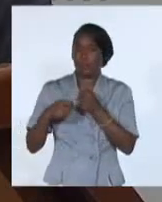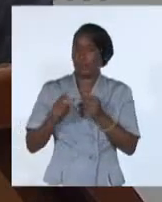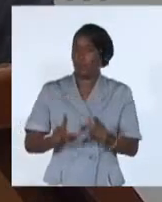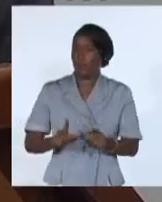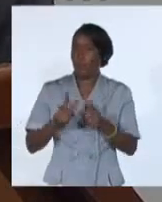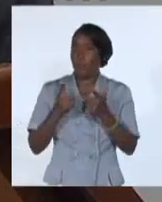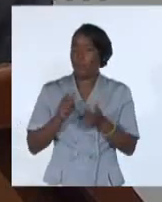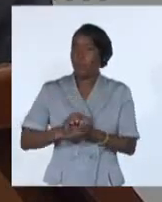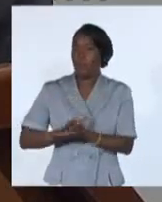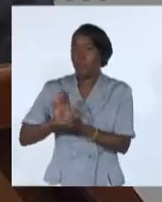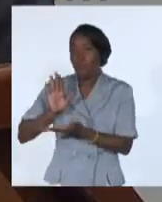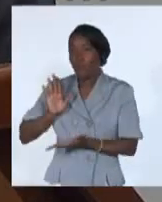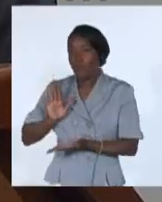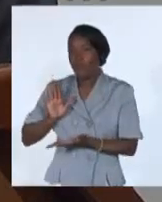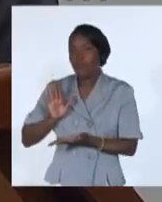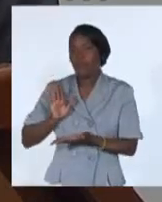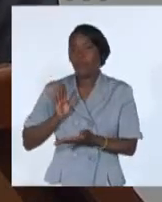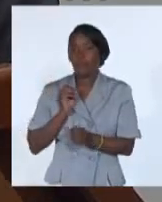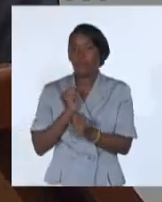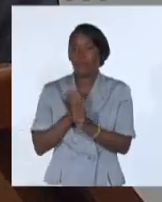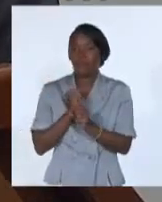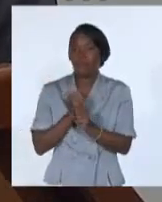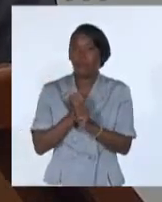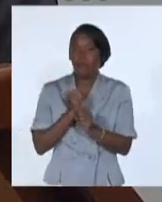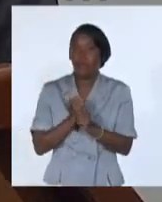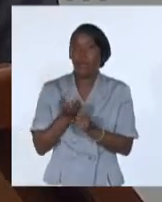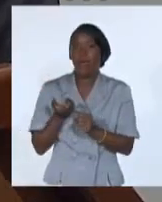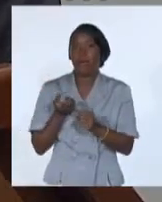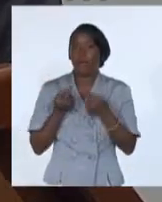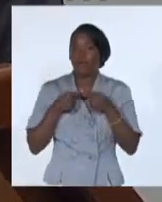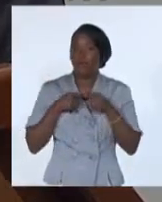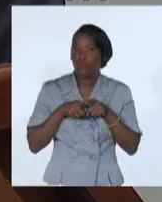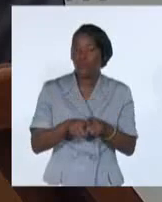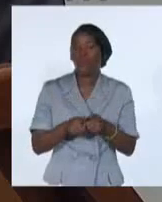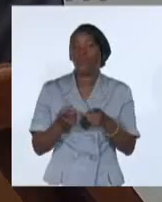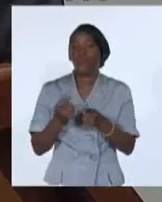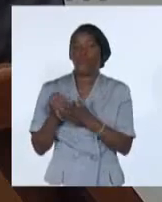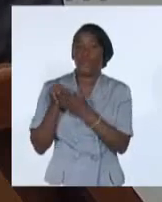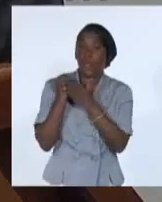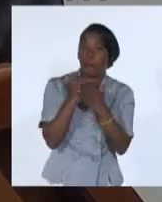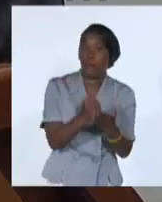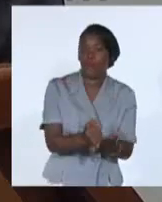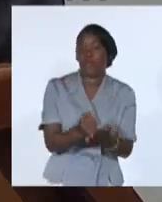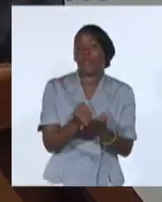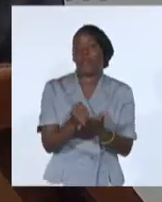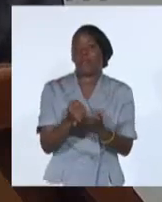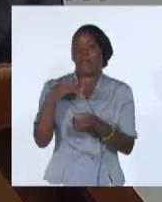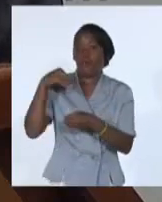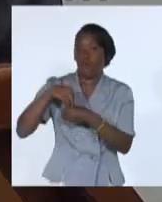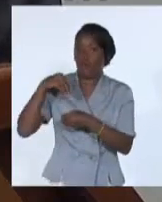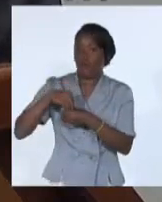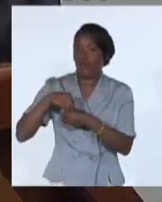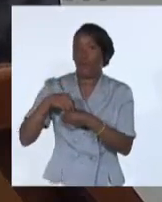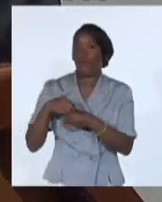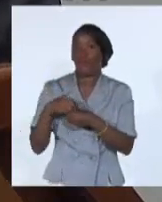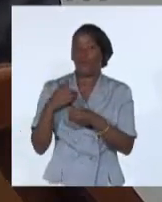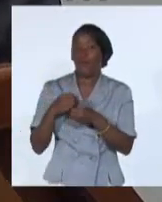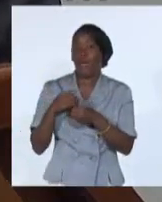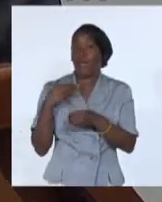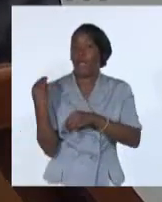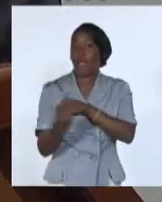promesa de dar más financiamiento y la recapitalización de los fondos para el cambio